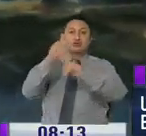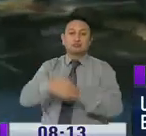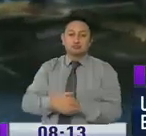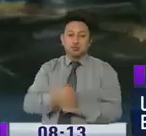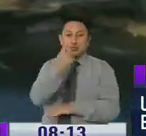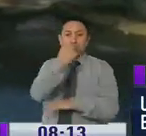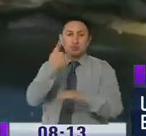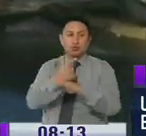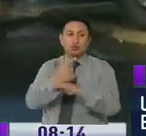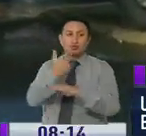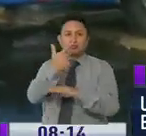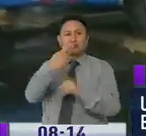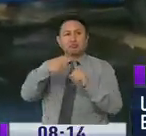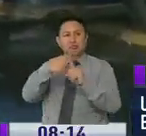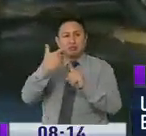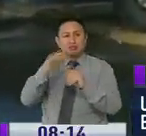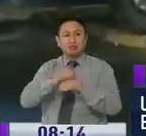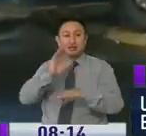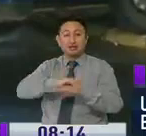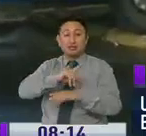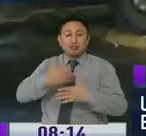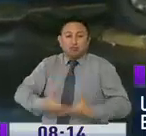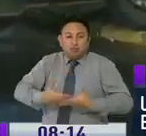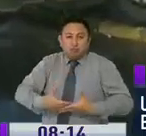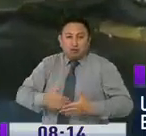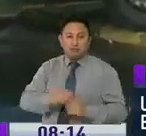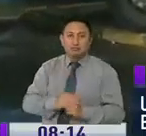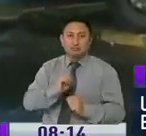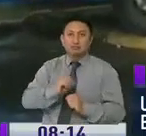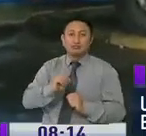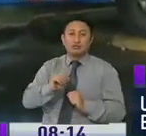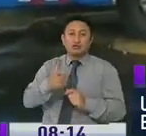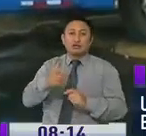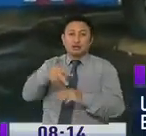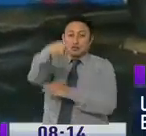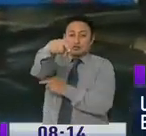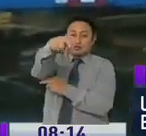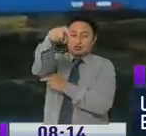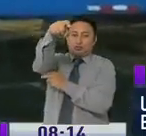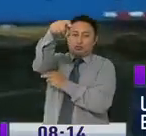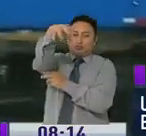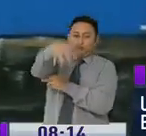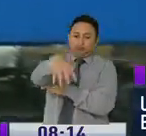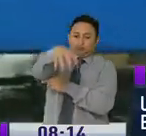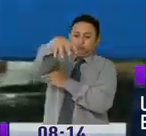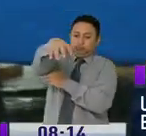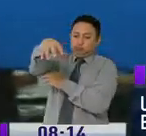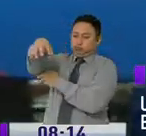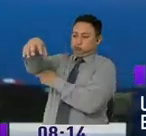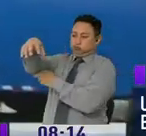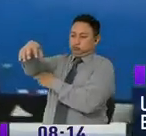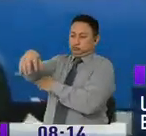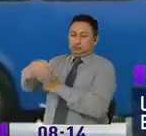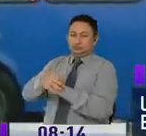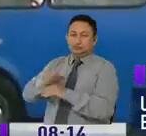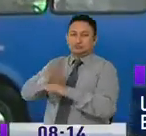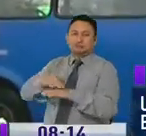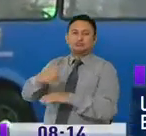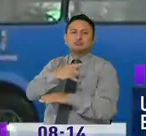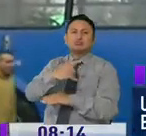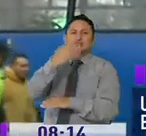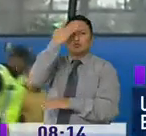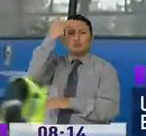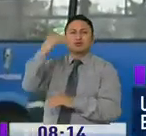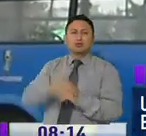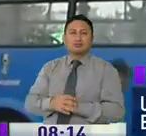aproximadamente 1 hora 30 minutos. Debido al peso del bus, se implementó una grúa tipo pluma, y las pericias acerca de la causa por la que se provocó este